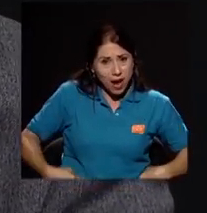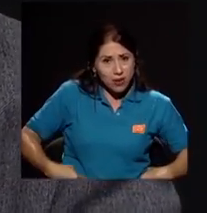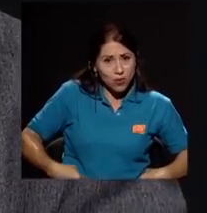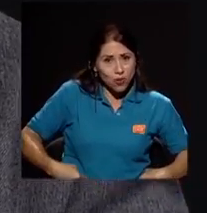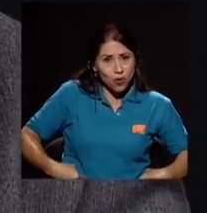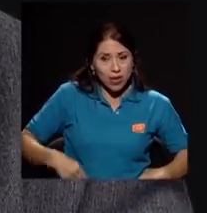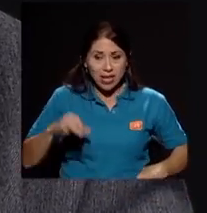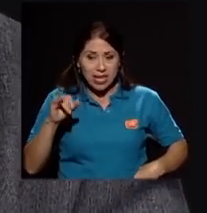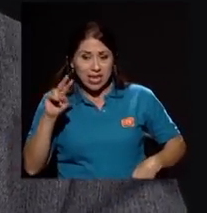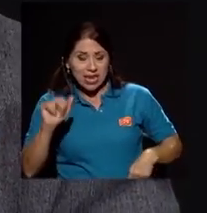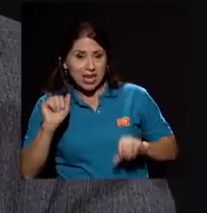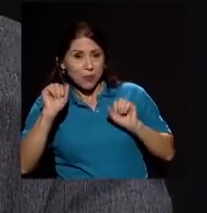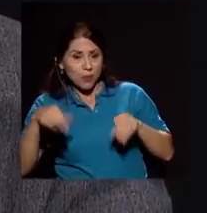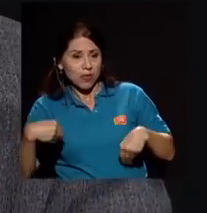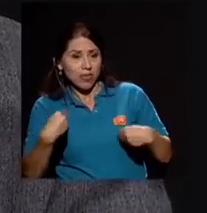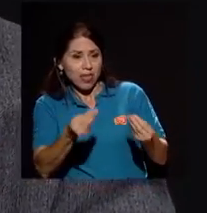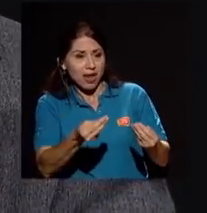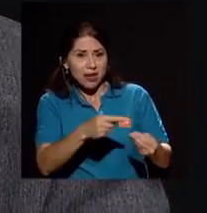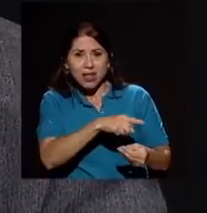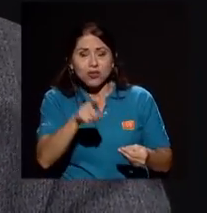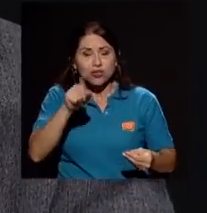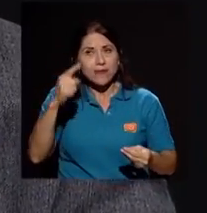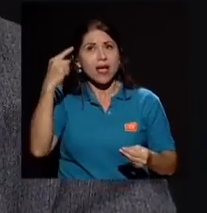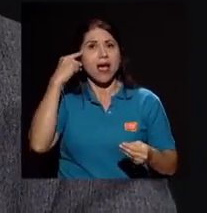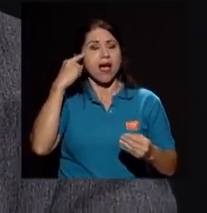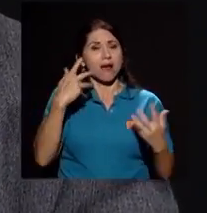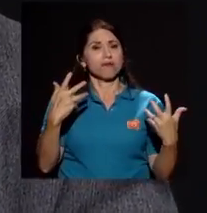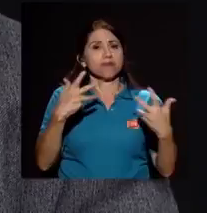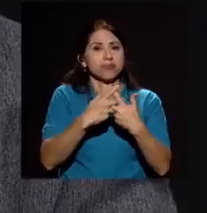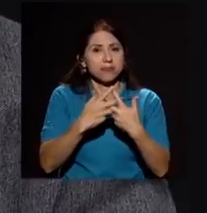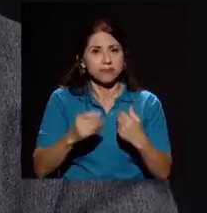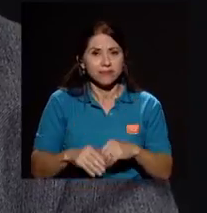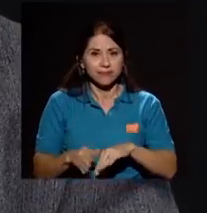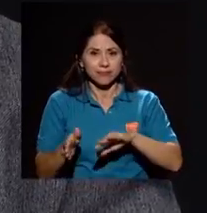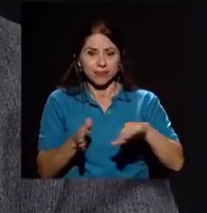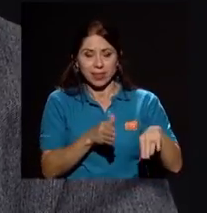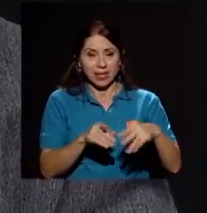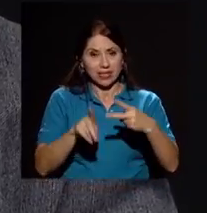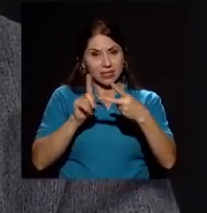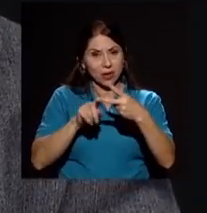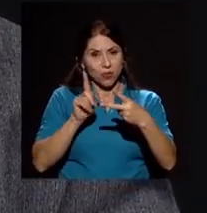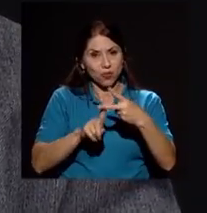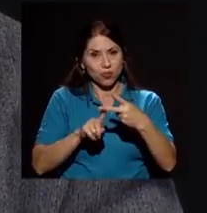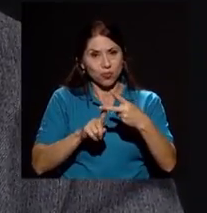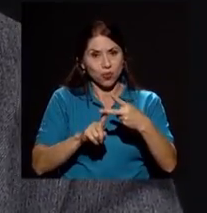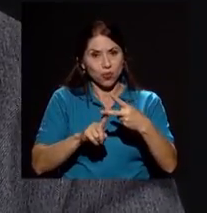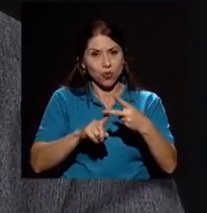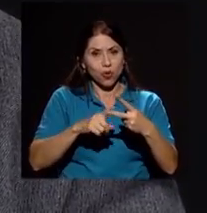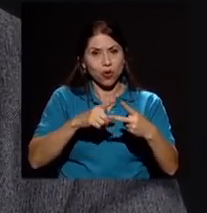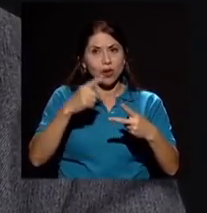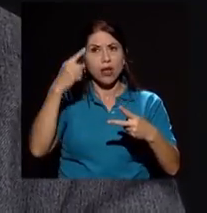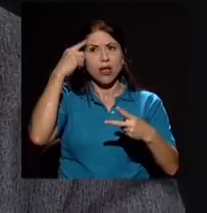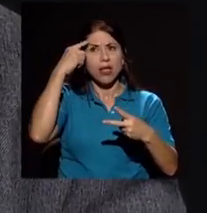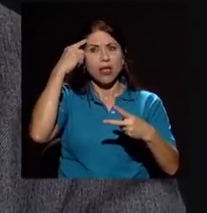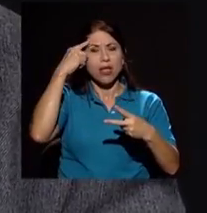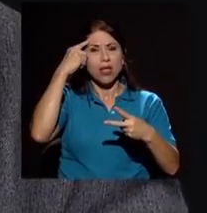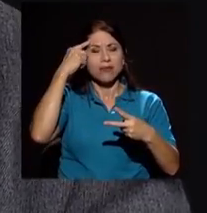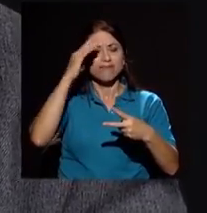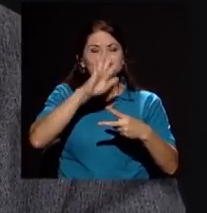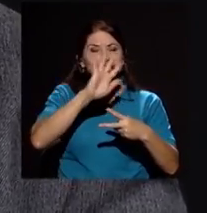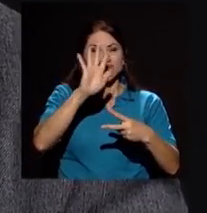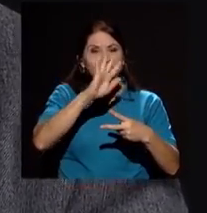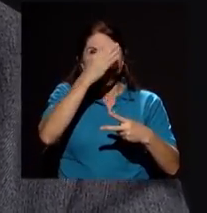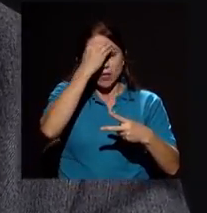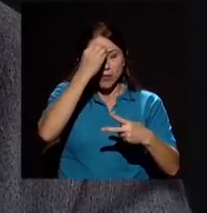proveer y segundo relacionado con el inah tenemos que quitarnos de la mente de que el inah tiene que producir